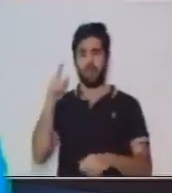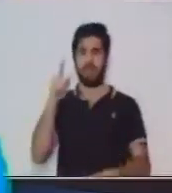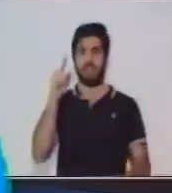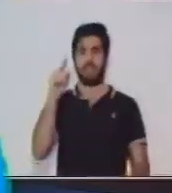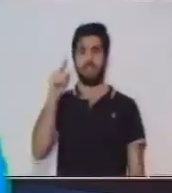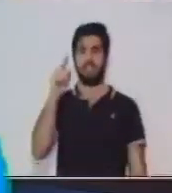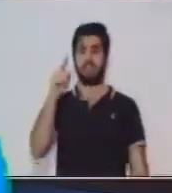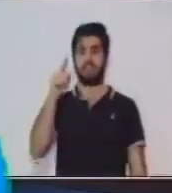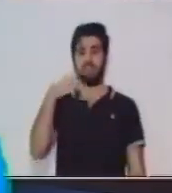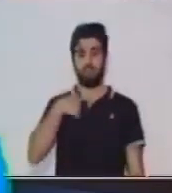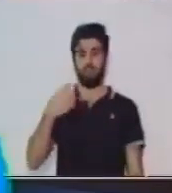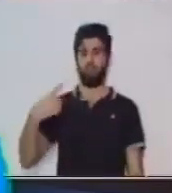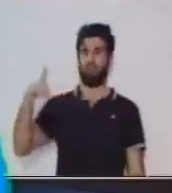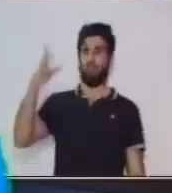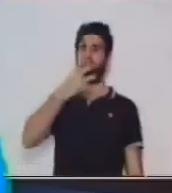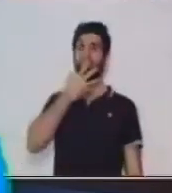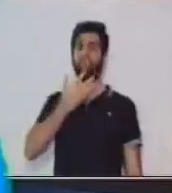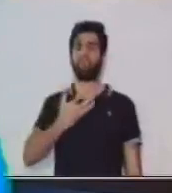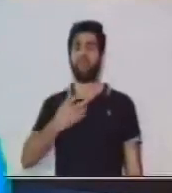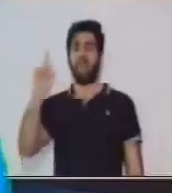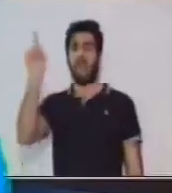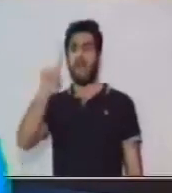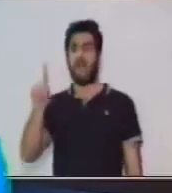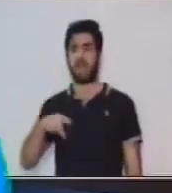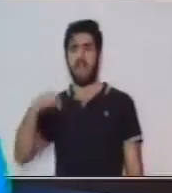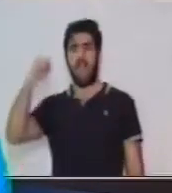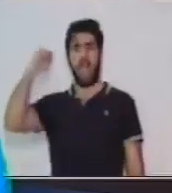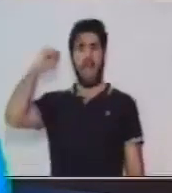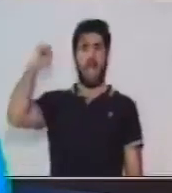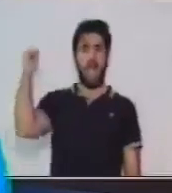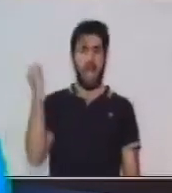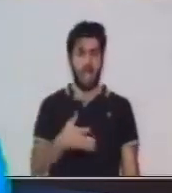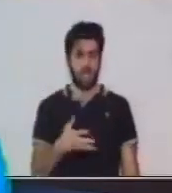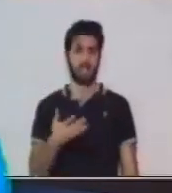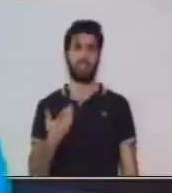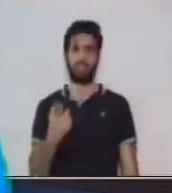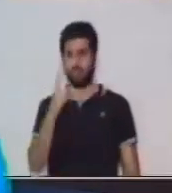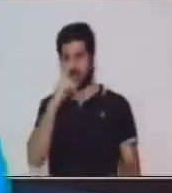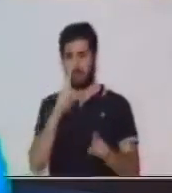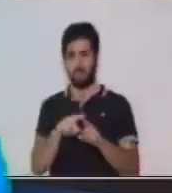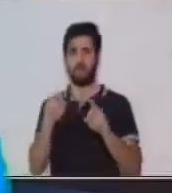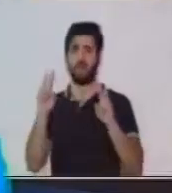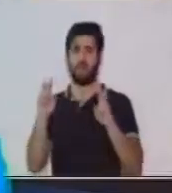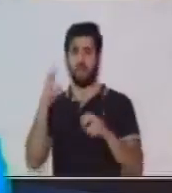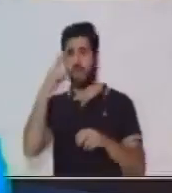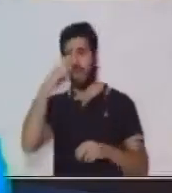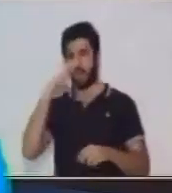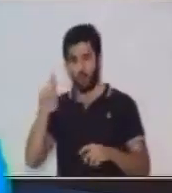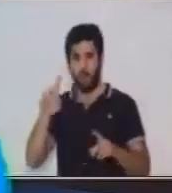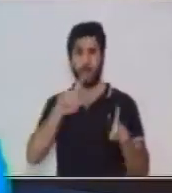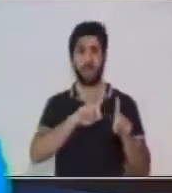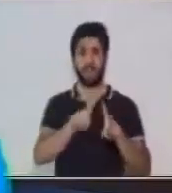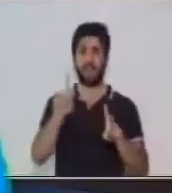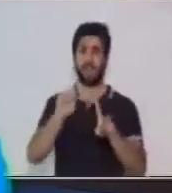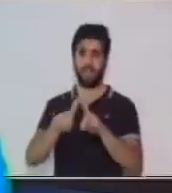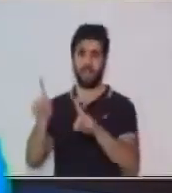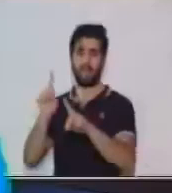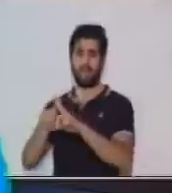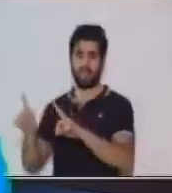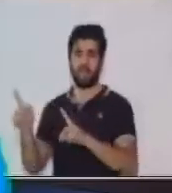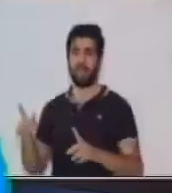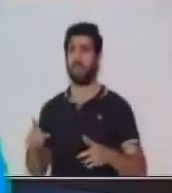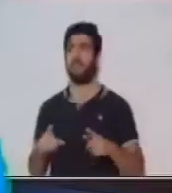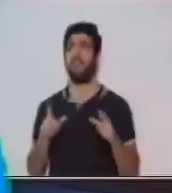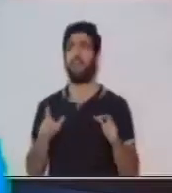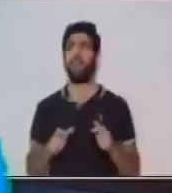También podríamos hablar de la mitología romana, porque recuérdate que hay diferentes. Y dentro de este ya se enlaza otra clase, ¿verdad?